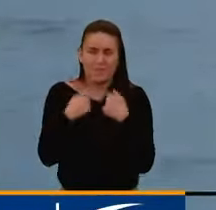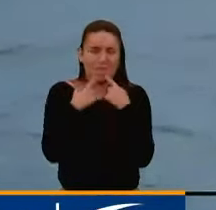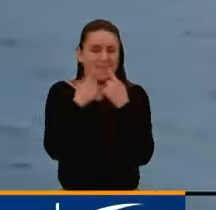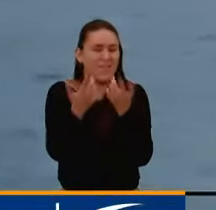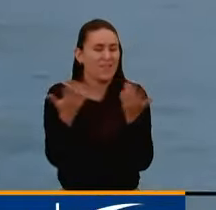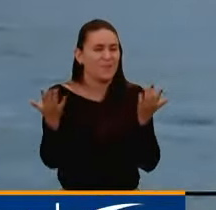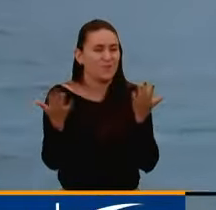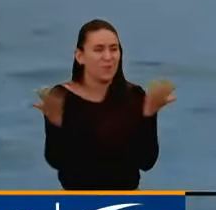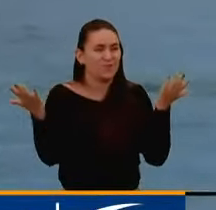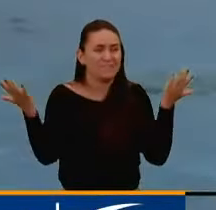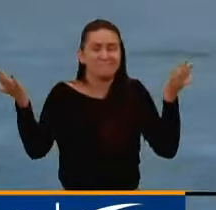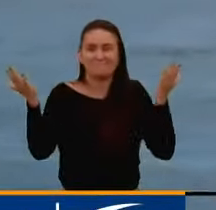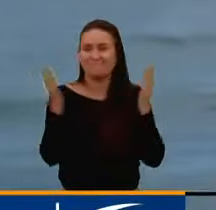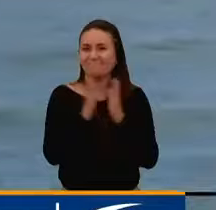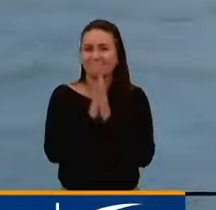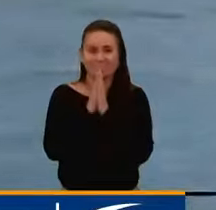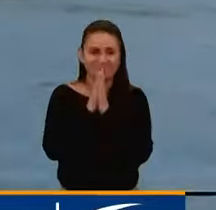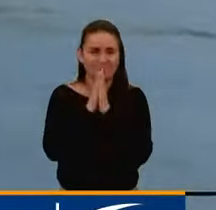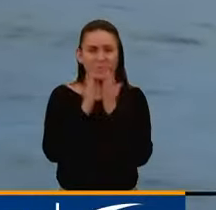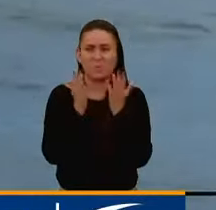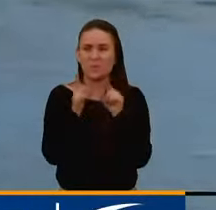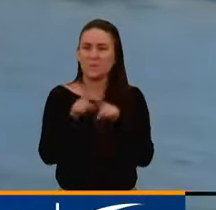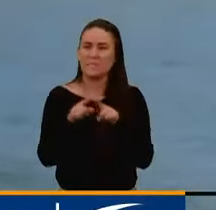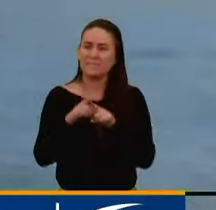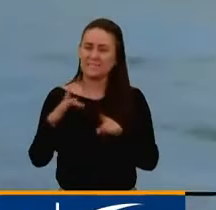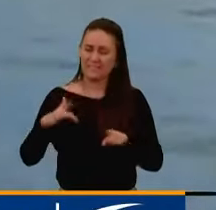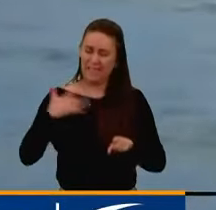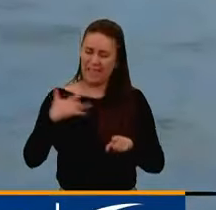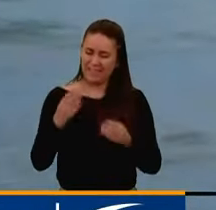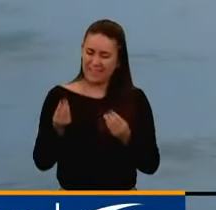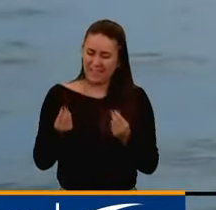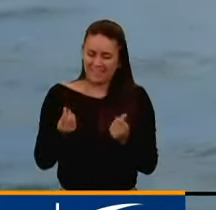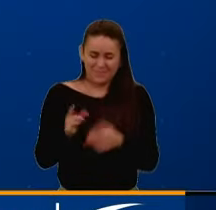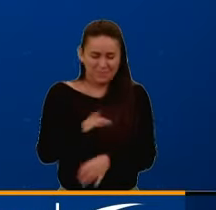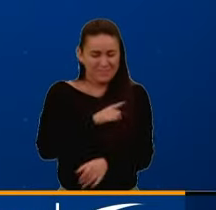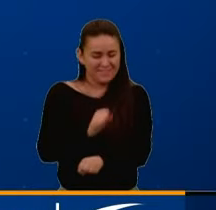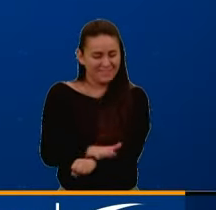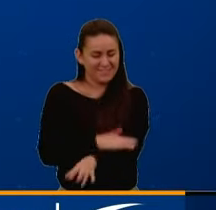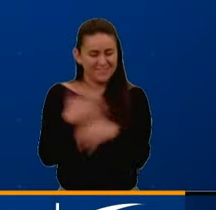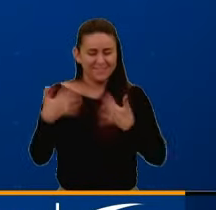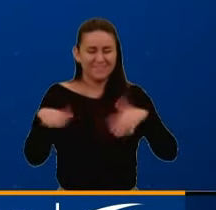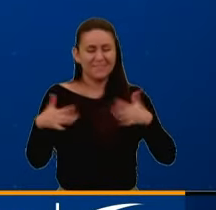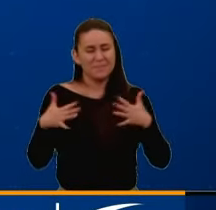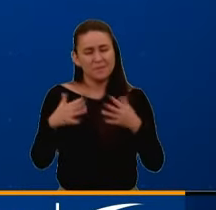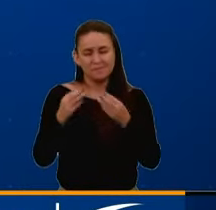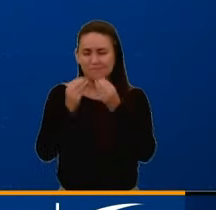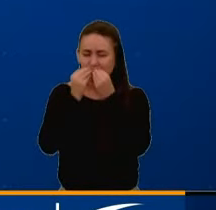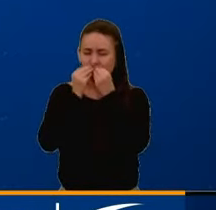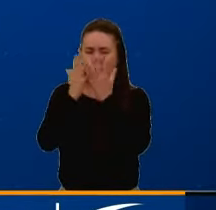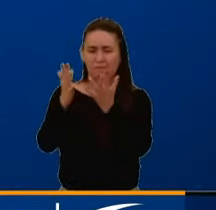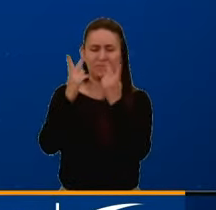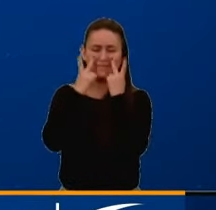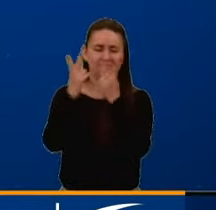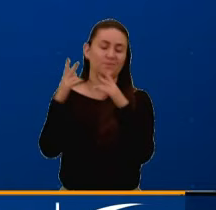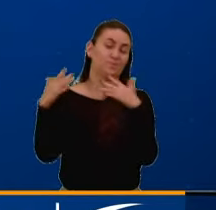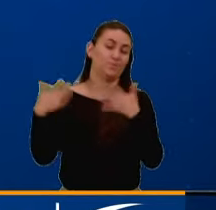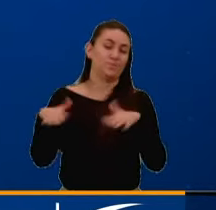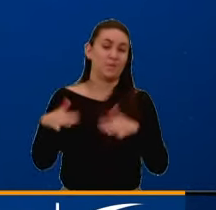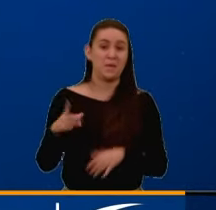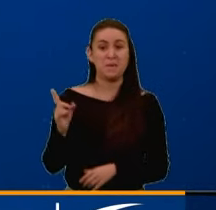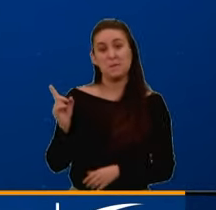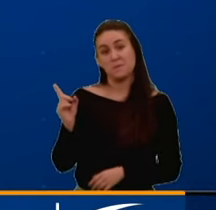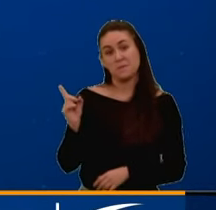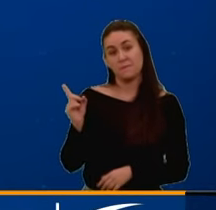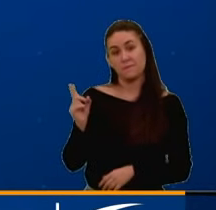es como sentimiento encontrado de verdad, o sea, de ver tanta maravilla. ¡Aguántala!